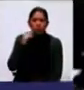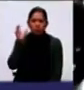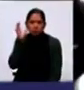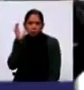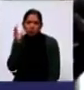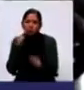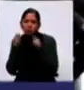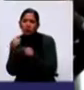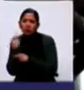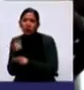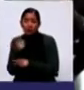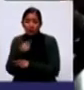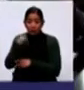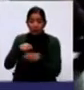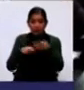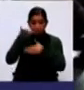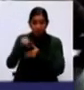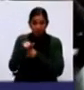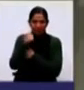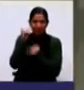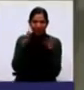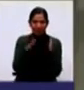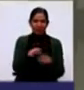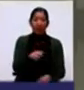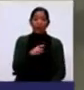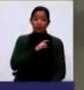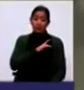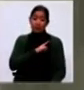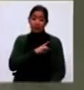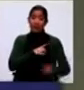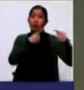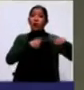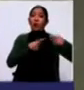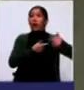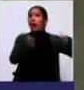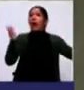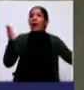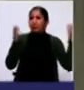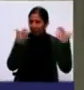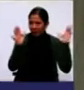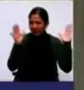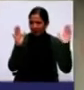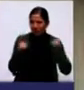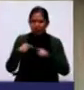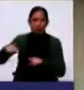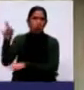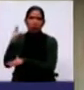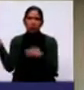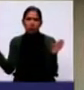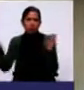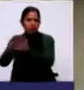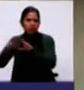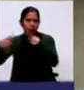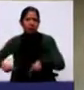que el 1 de mayo, a partir de ayer, Chile recién abre fronteras. El país nunca ha tenido las fronteras cerradas, las ha